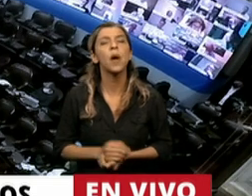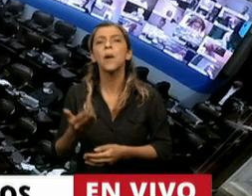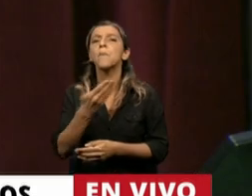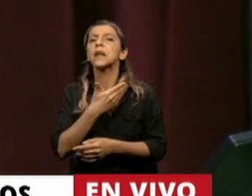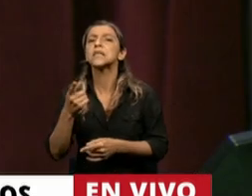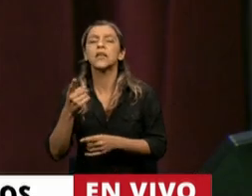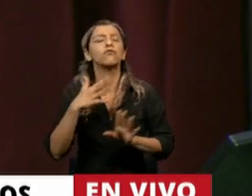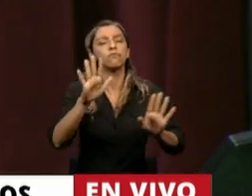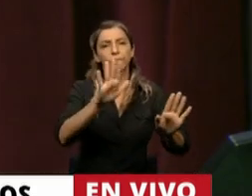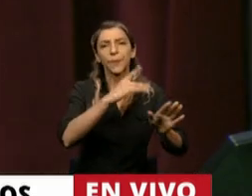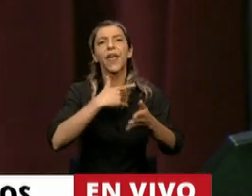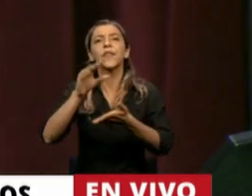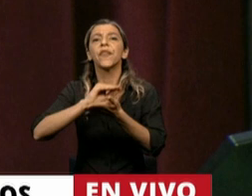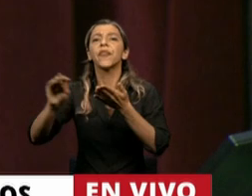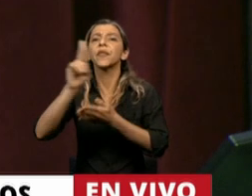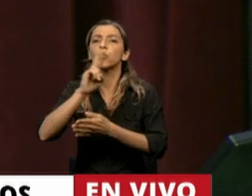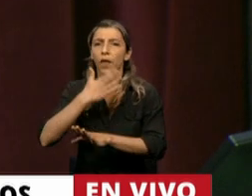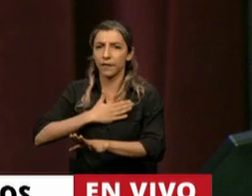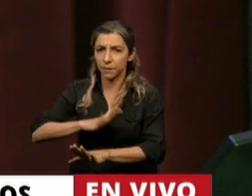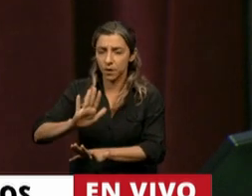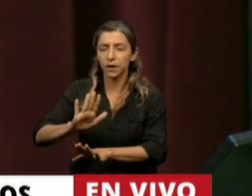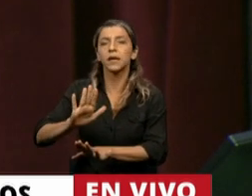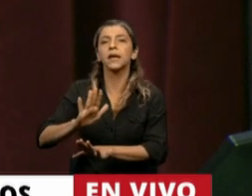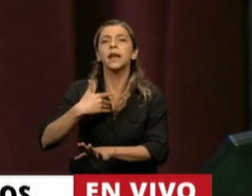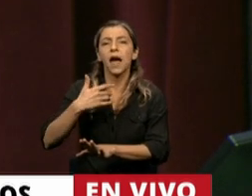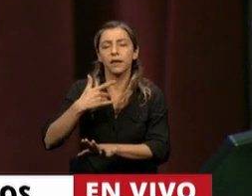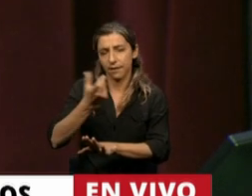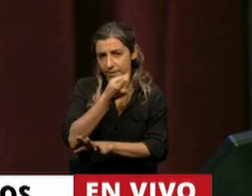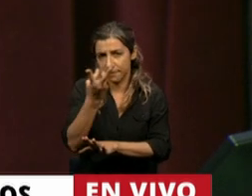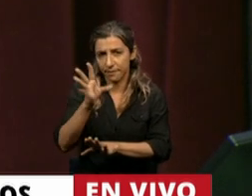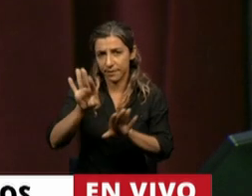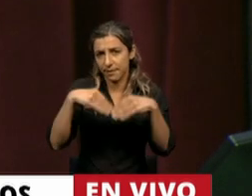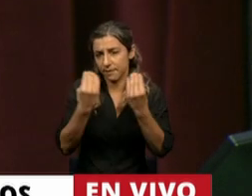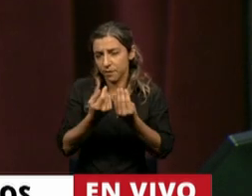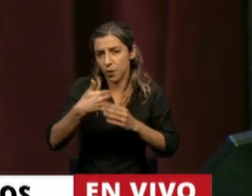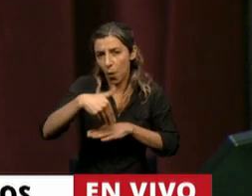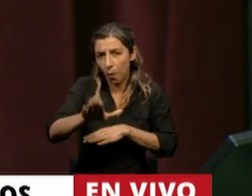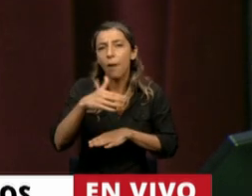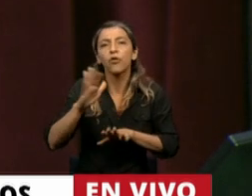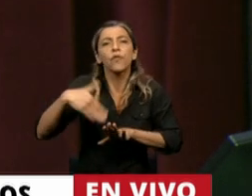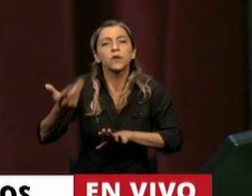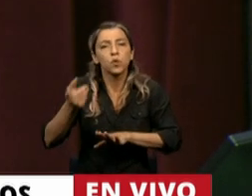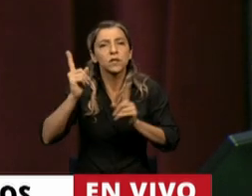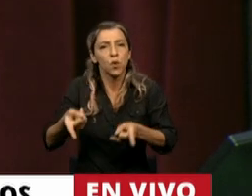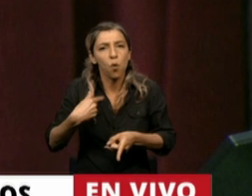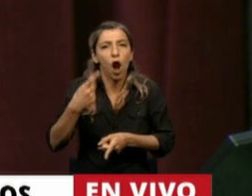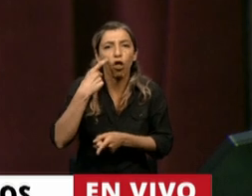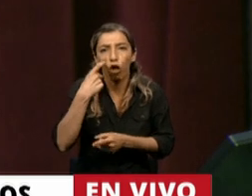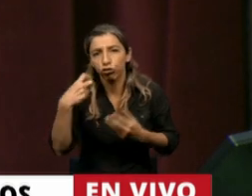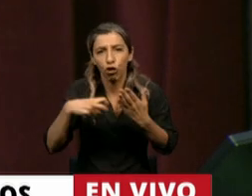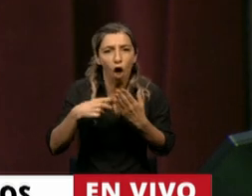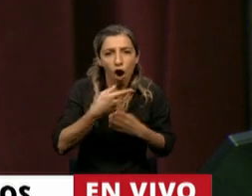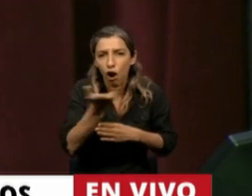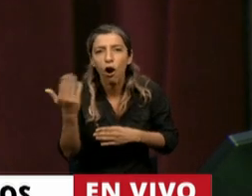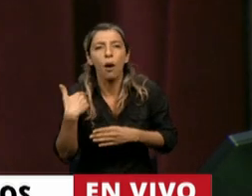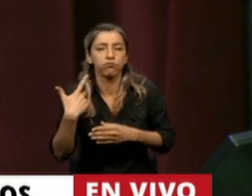diputada para que se quede tranquila vamos además de leer el resultado auditar posterior a la votación con copia